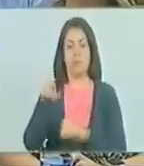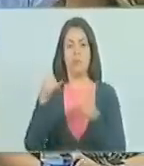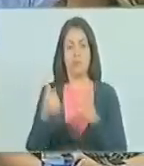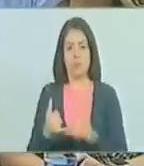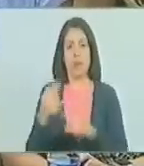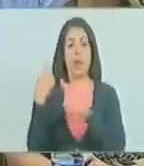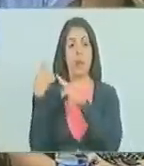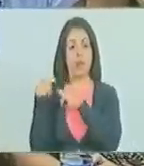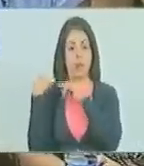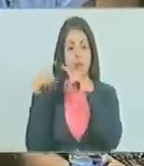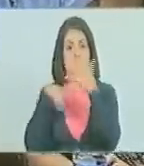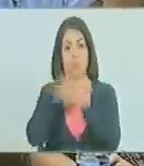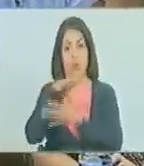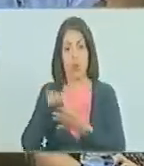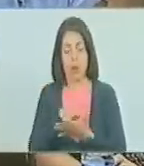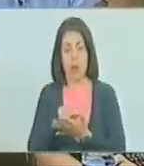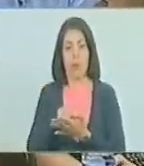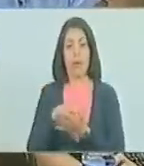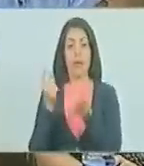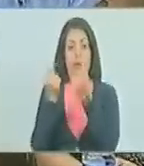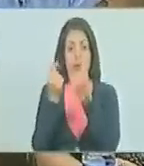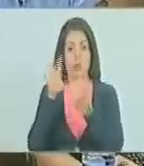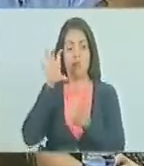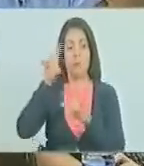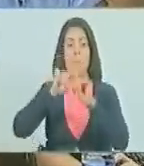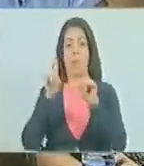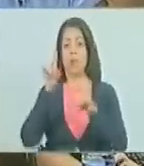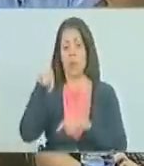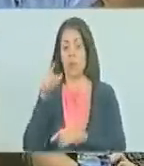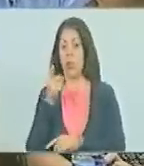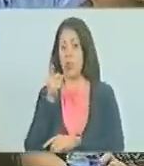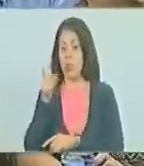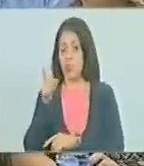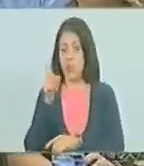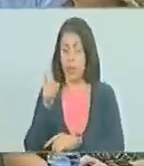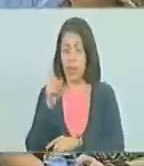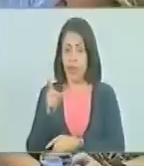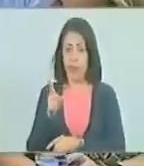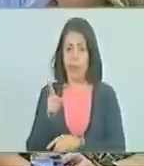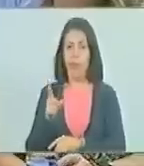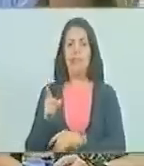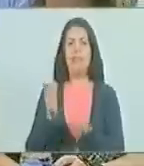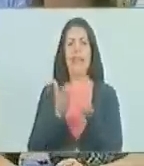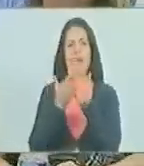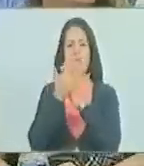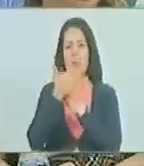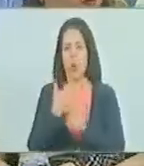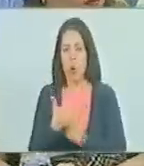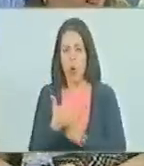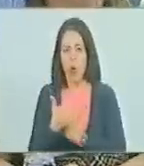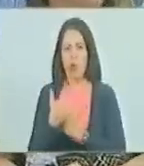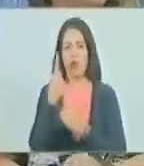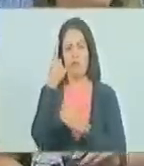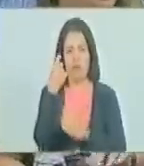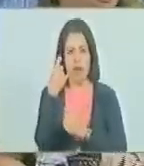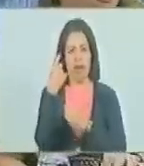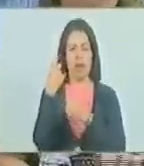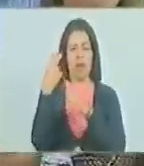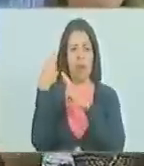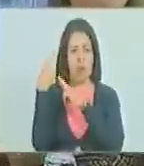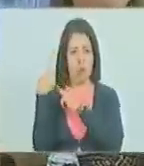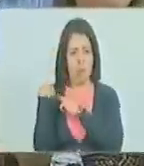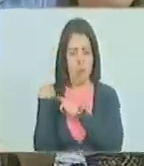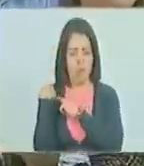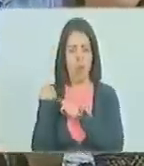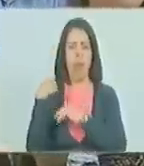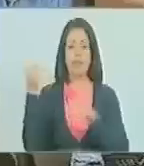originalmente responsables de la crisis económica del país, pero también ustedes son alcahuetas de estos irresponsables que